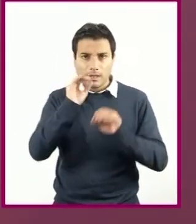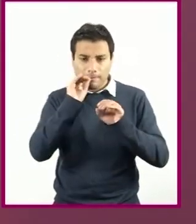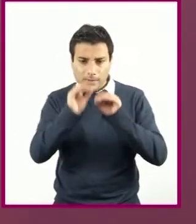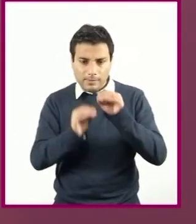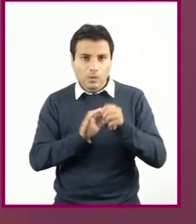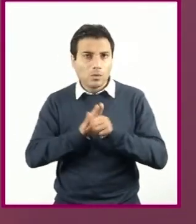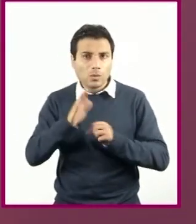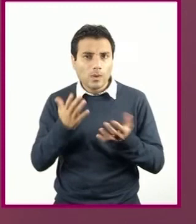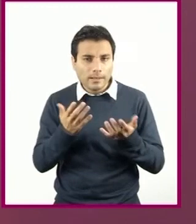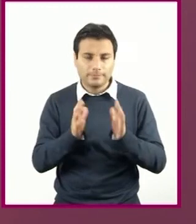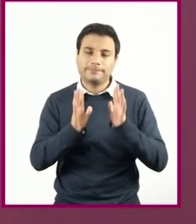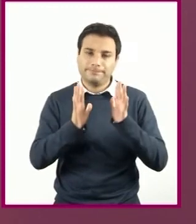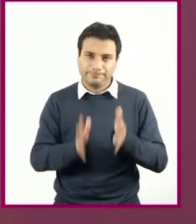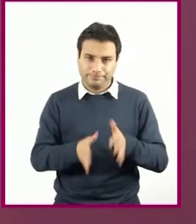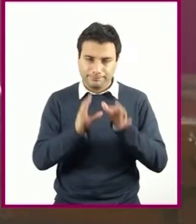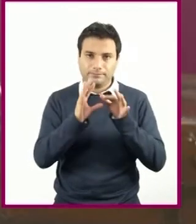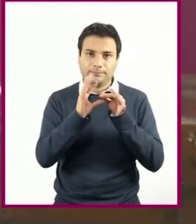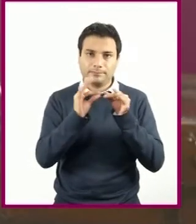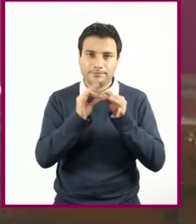segunda revolución industrial.